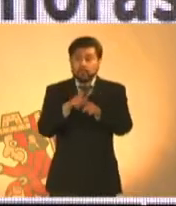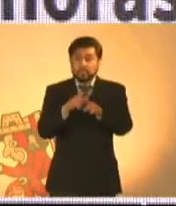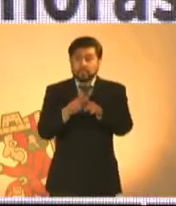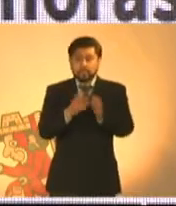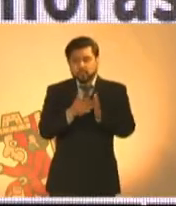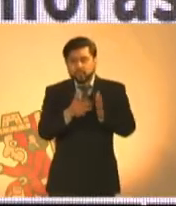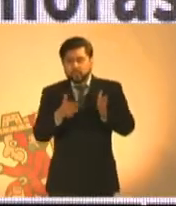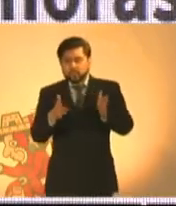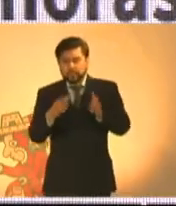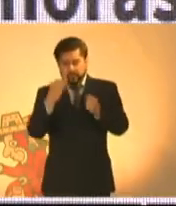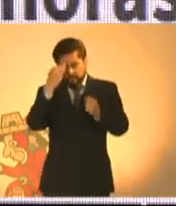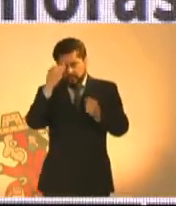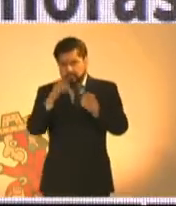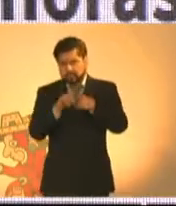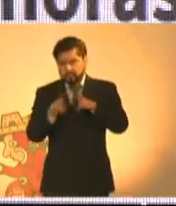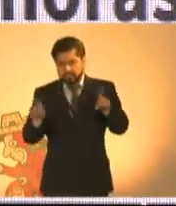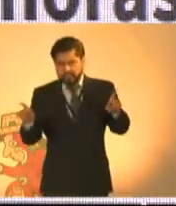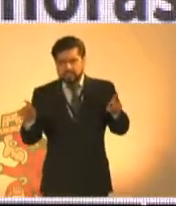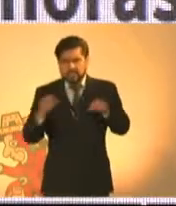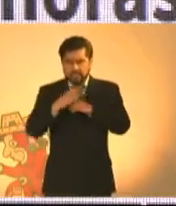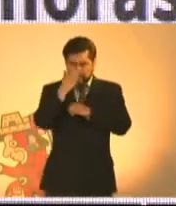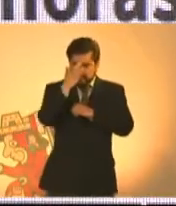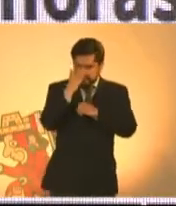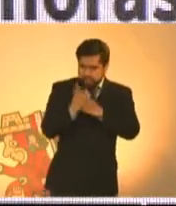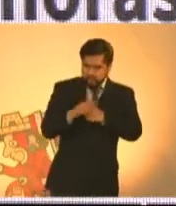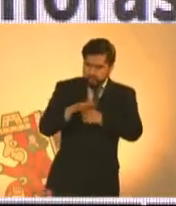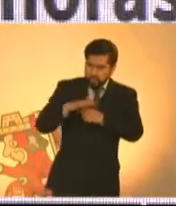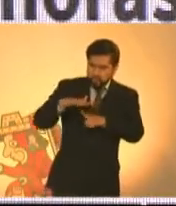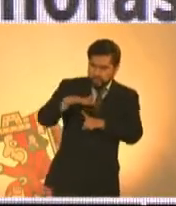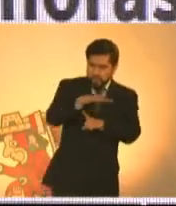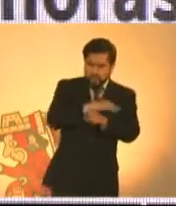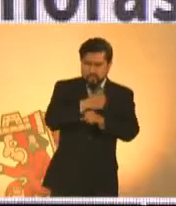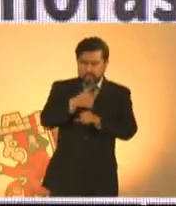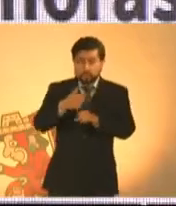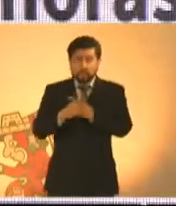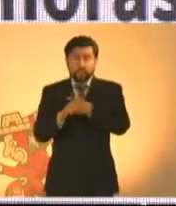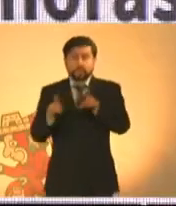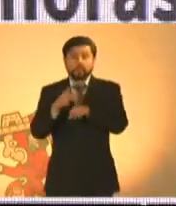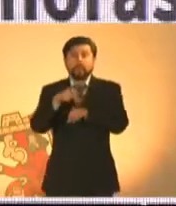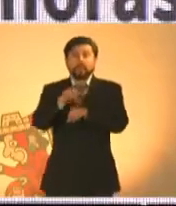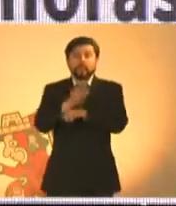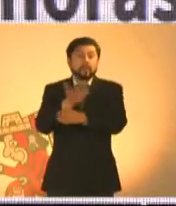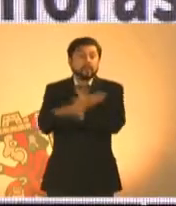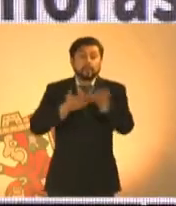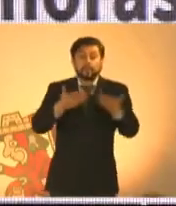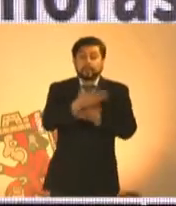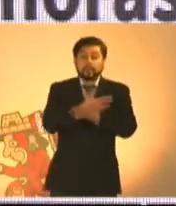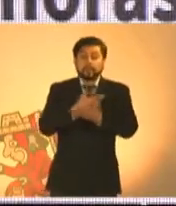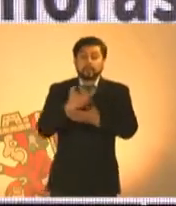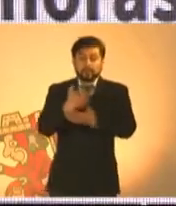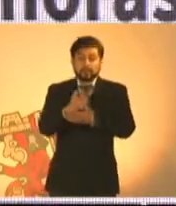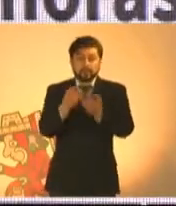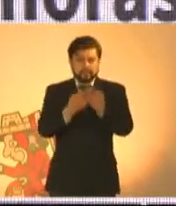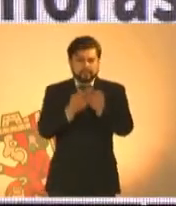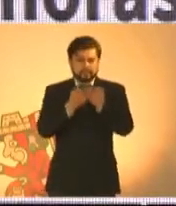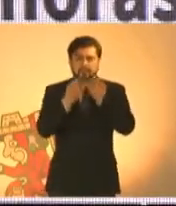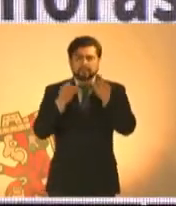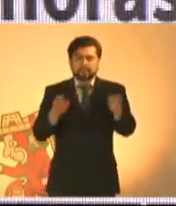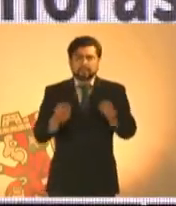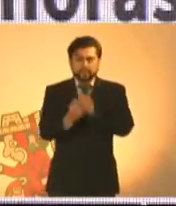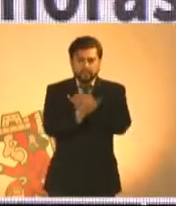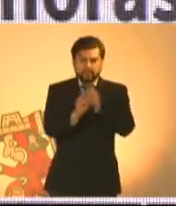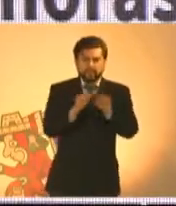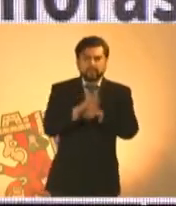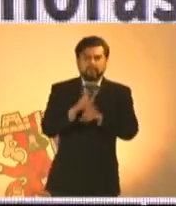situaciones diferentes lógicas regionales diferentes pero compartidas así que algún día queremos